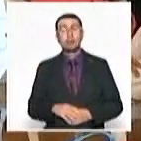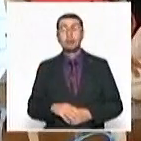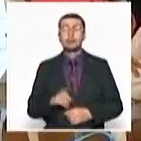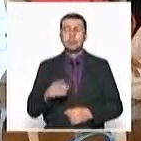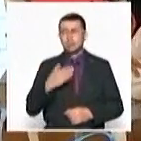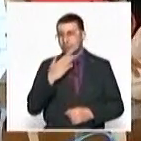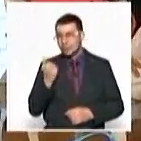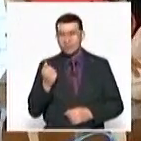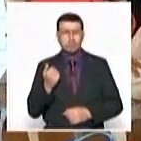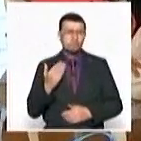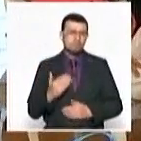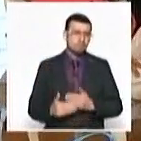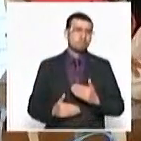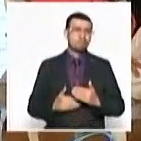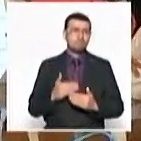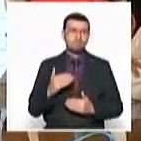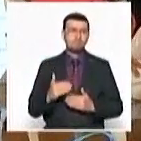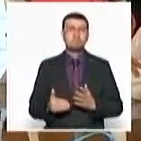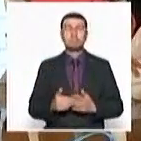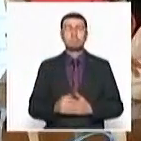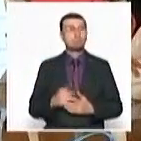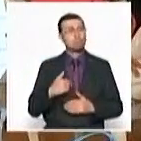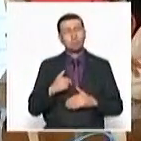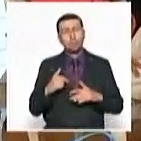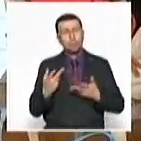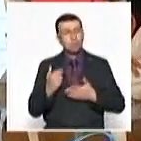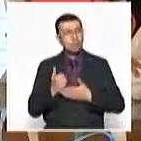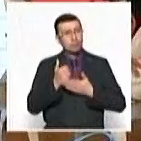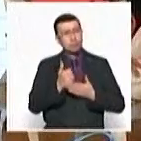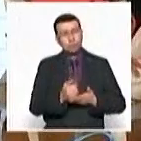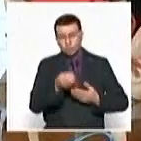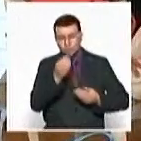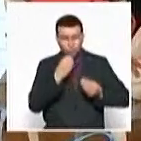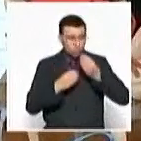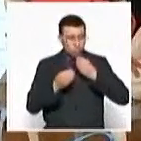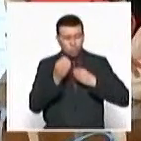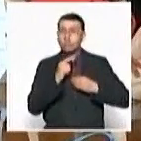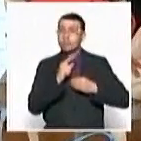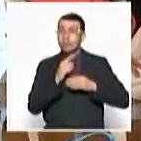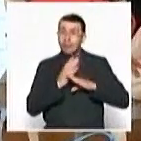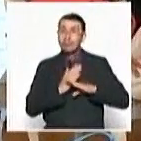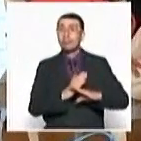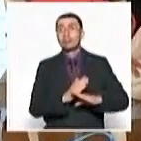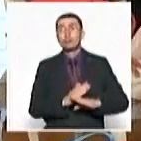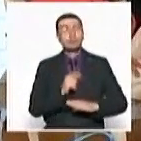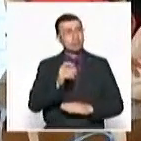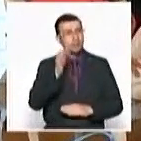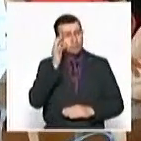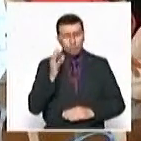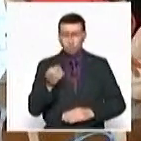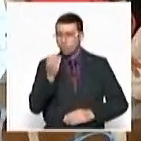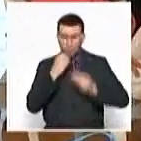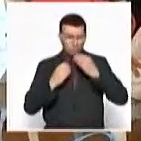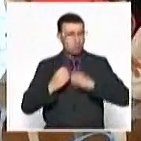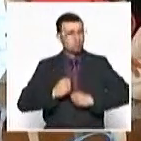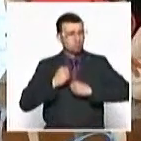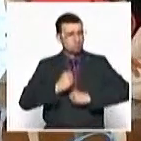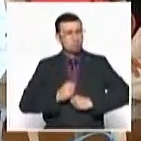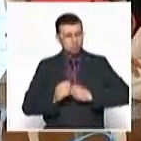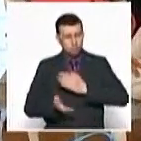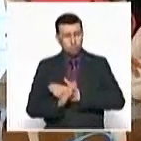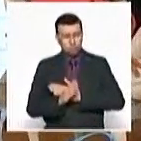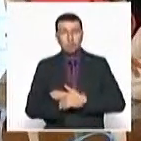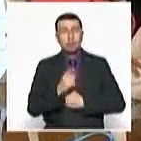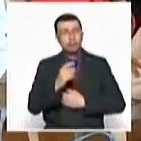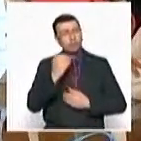es relativa. ¿Cómo le puedo ayudar en su alimentación para evitar que se afecte su nutrición y se afecte su cuadro